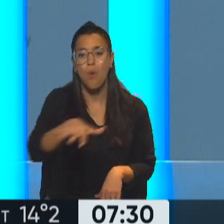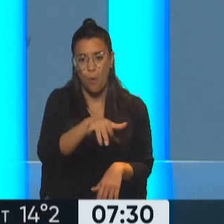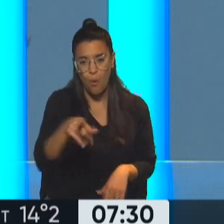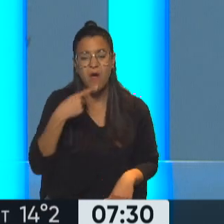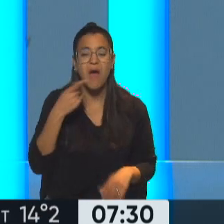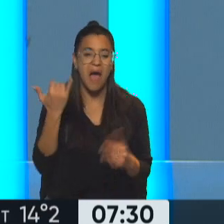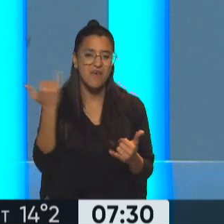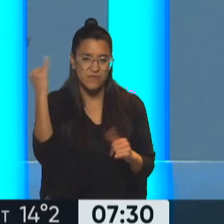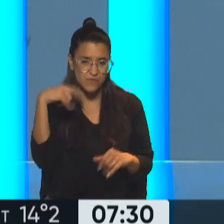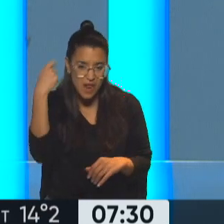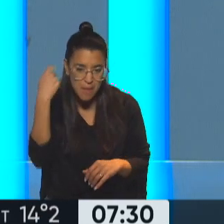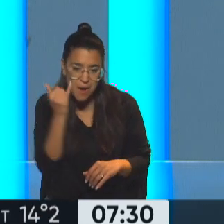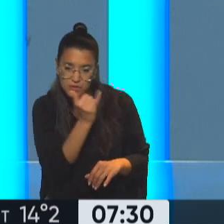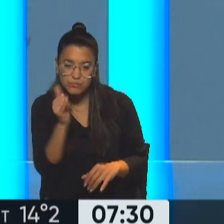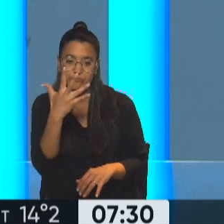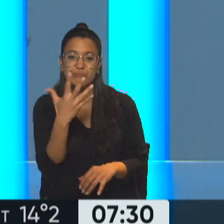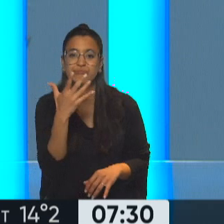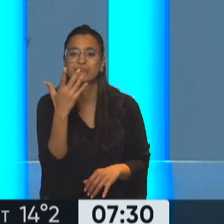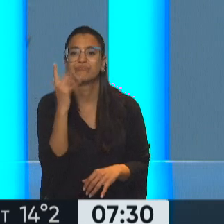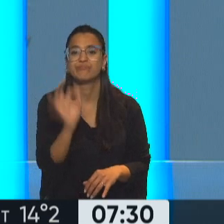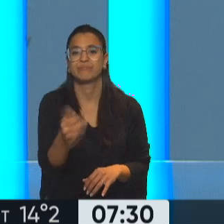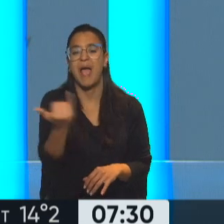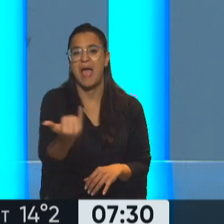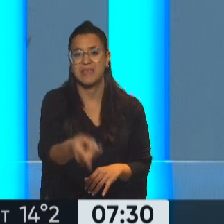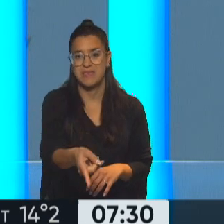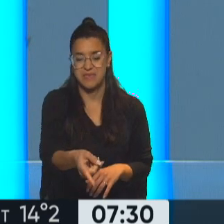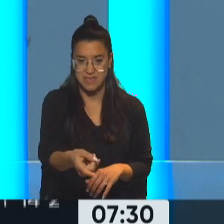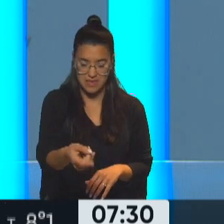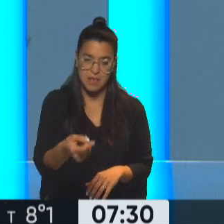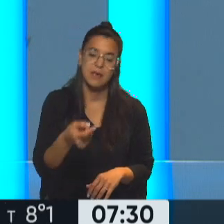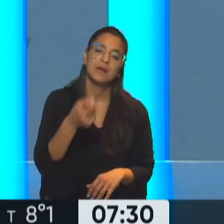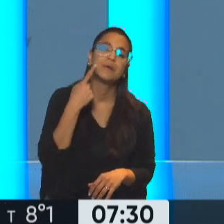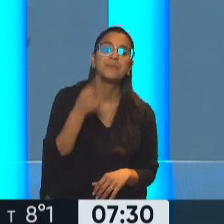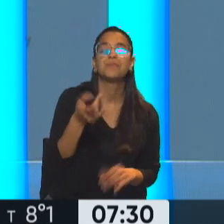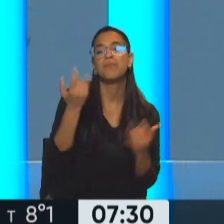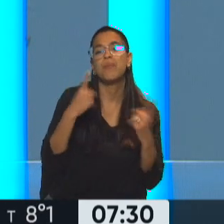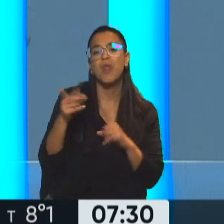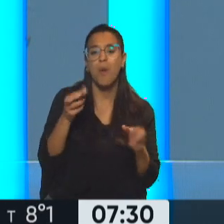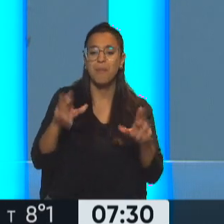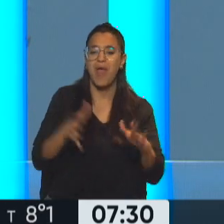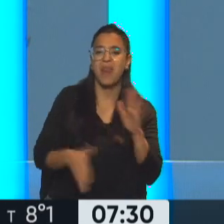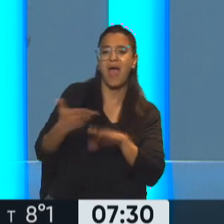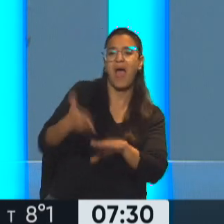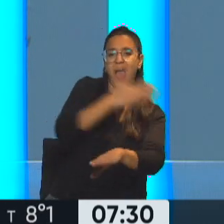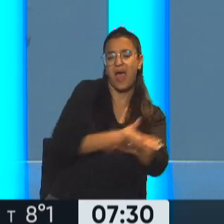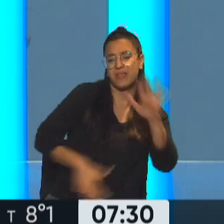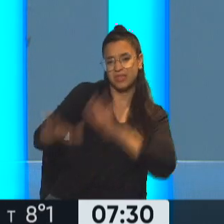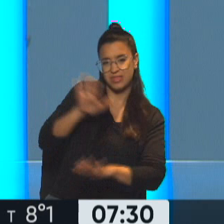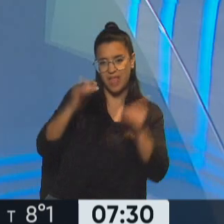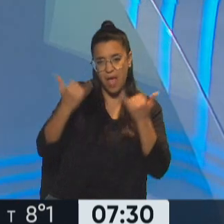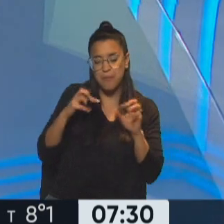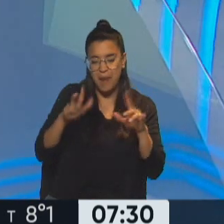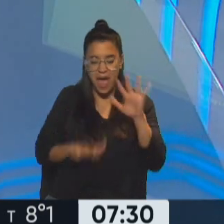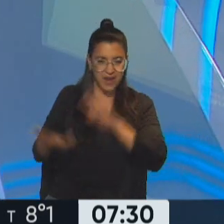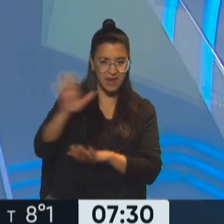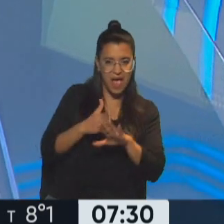alguna filmación que parece haberla detectado. Lo que parece indicar que hay una suerte de inteligencia previa. Claro. No una inteligencia,